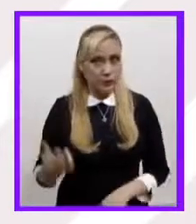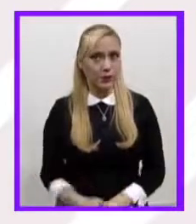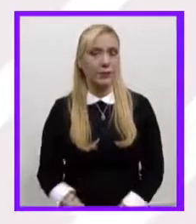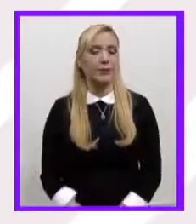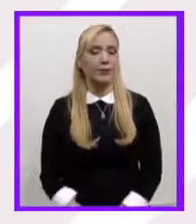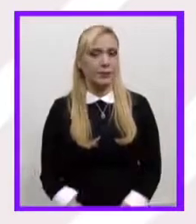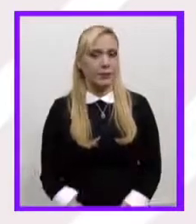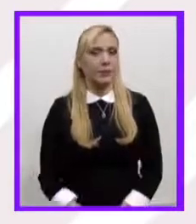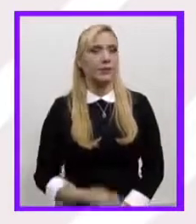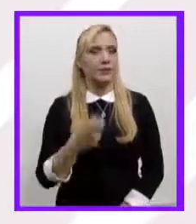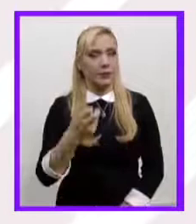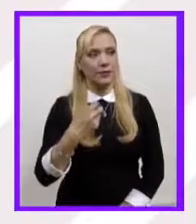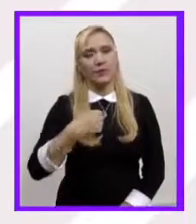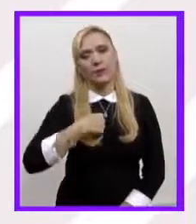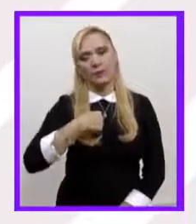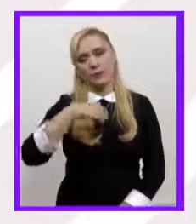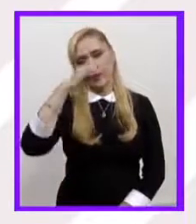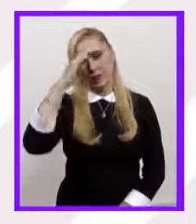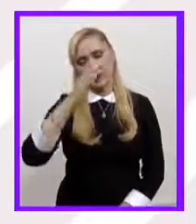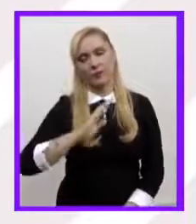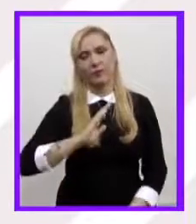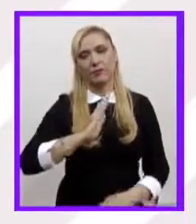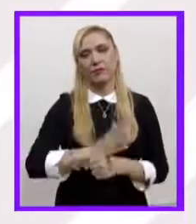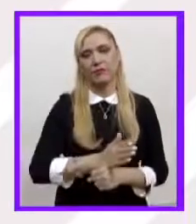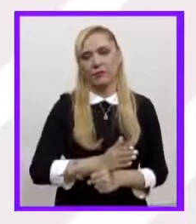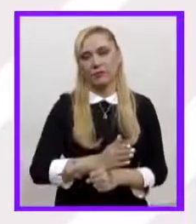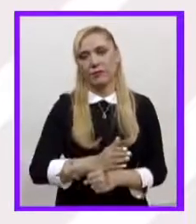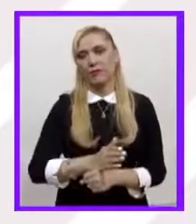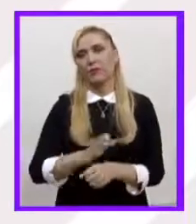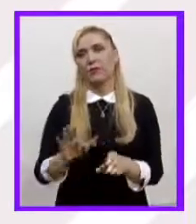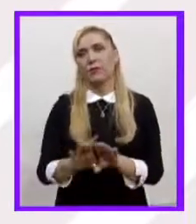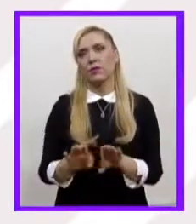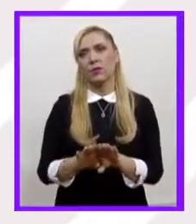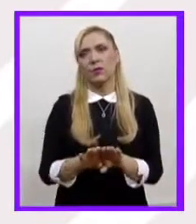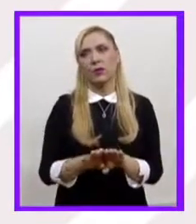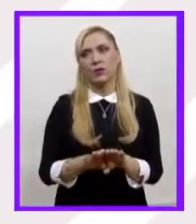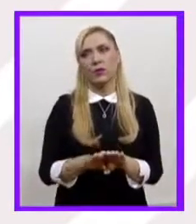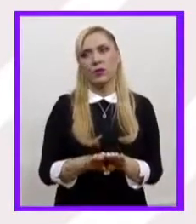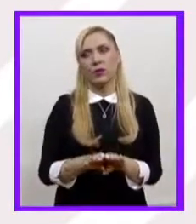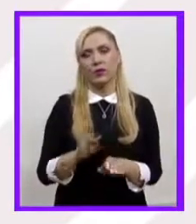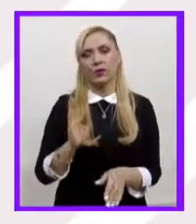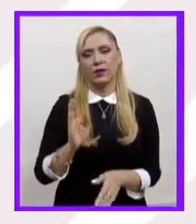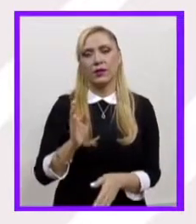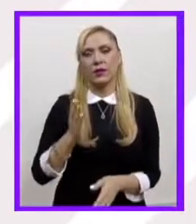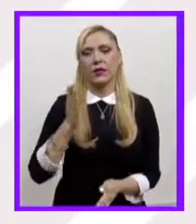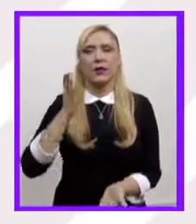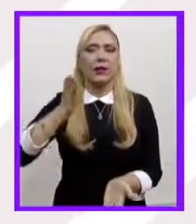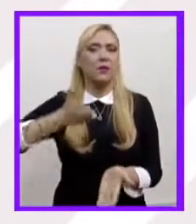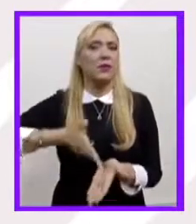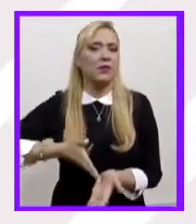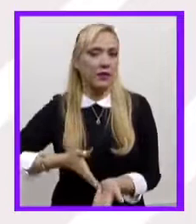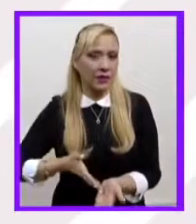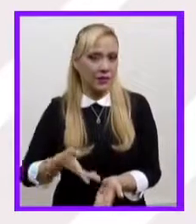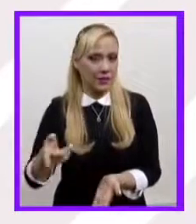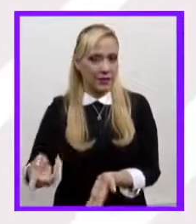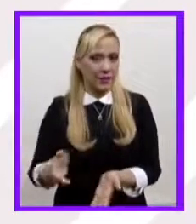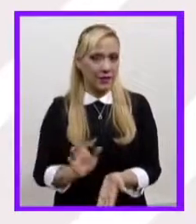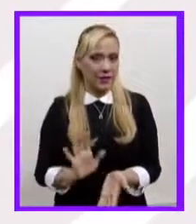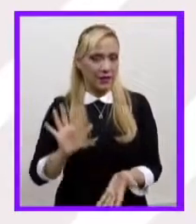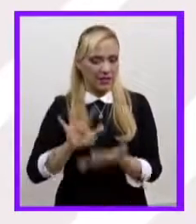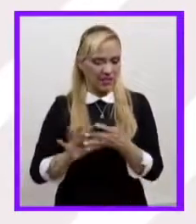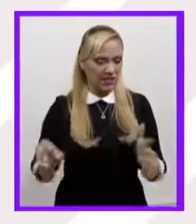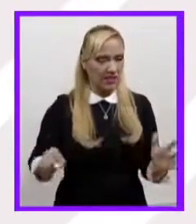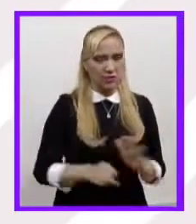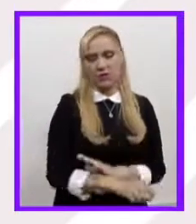Eso es, digamos, para mí lo punitivo no sería lo administrativo, y creo que la Ley General de Víctimas,